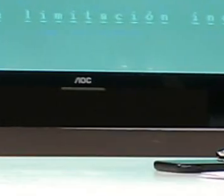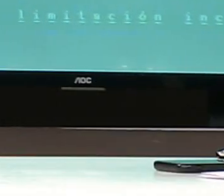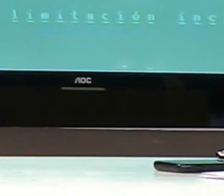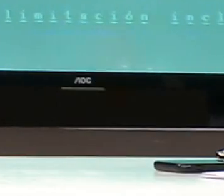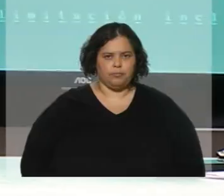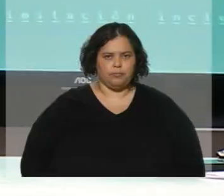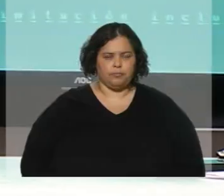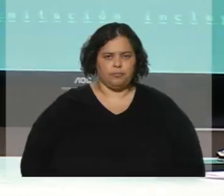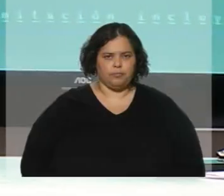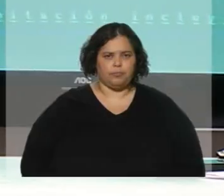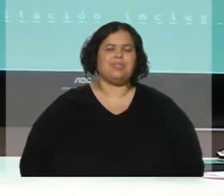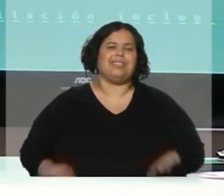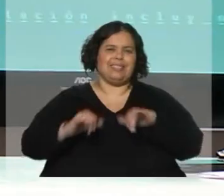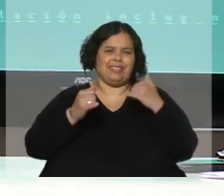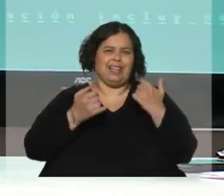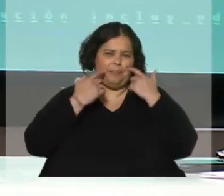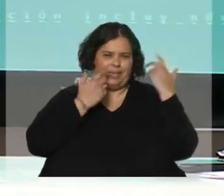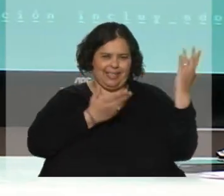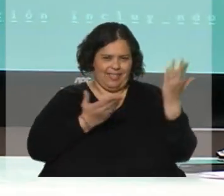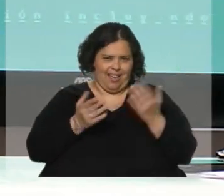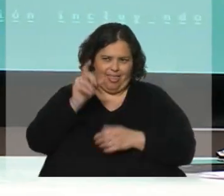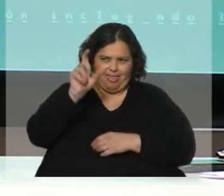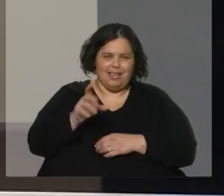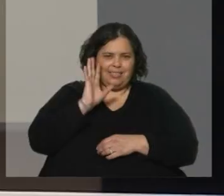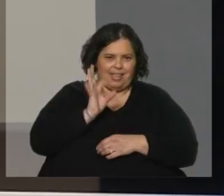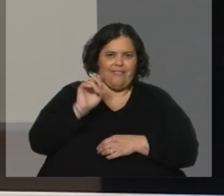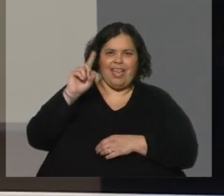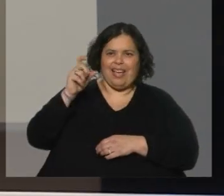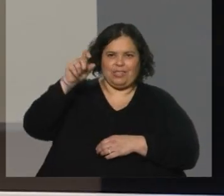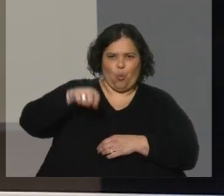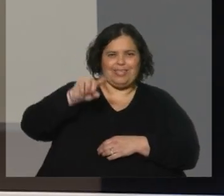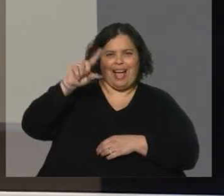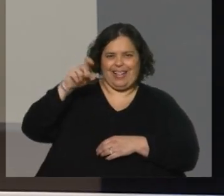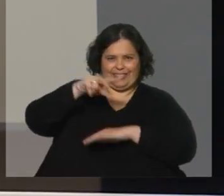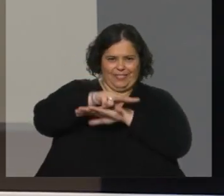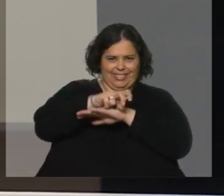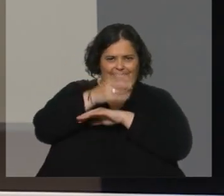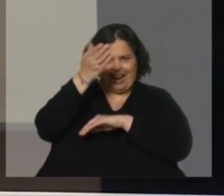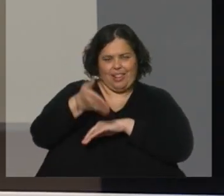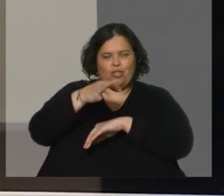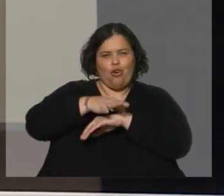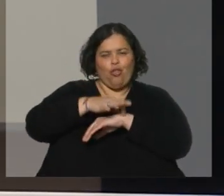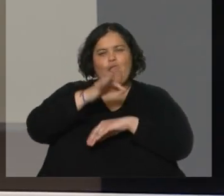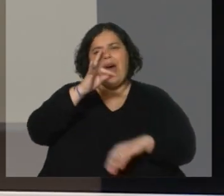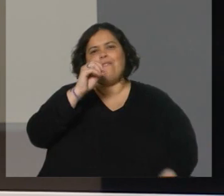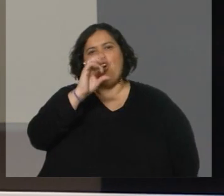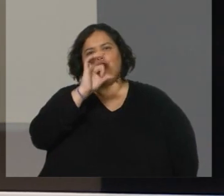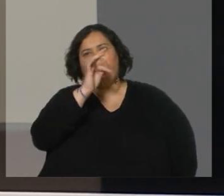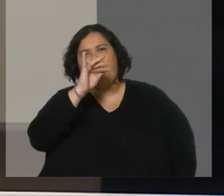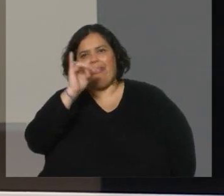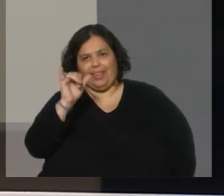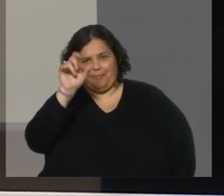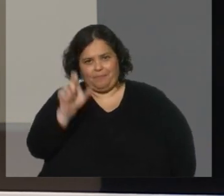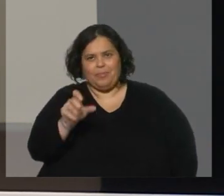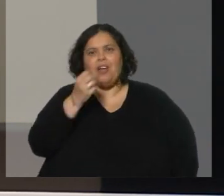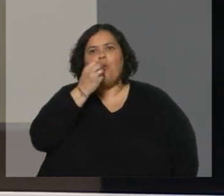señores está presentada es la ex jueza y ex fiscal la doctora Gabriela fossati que está con nosotros cómo